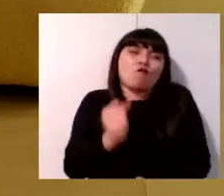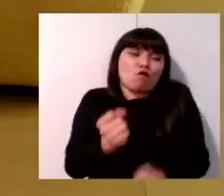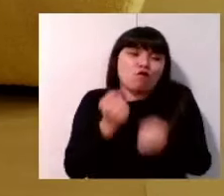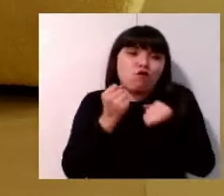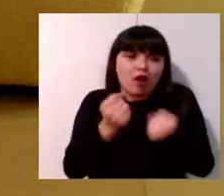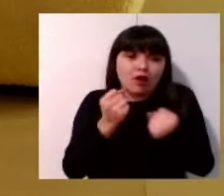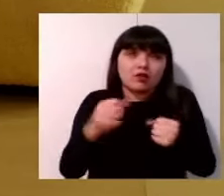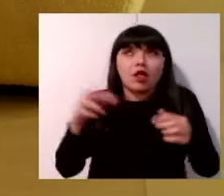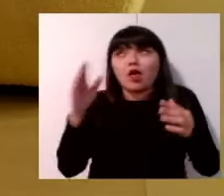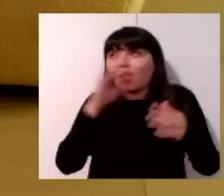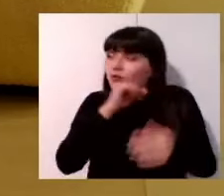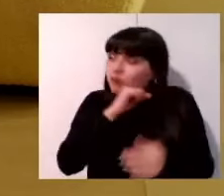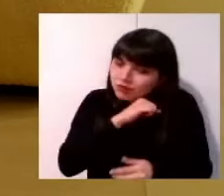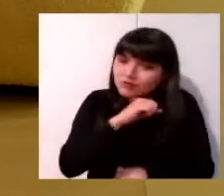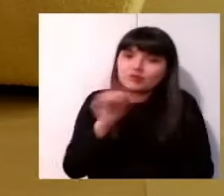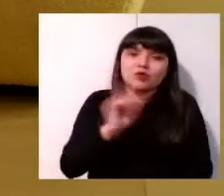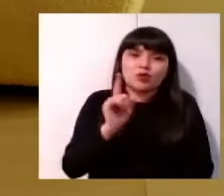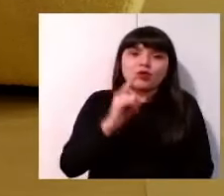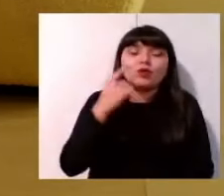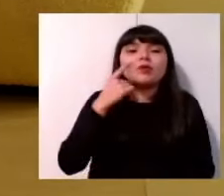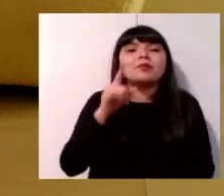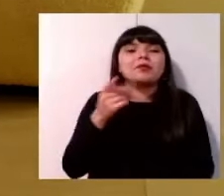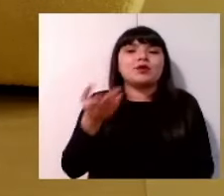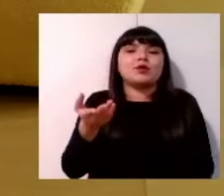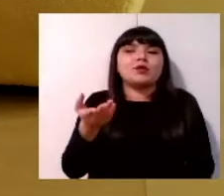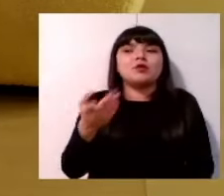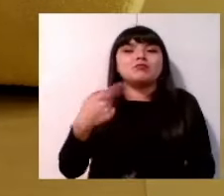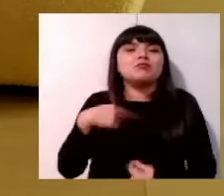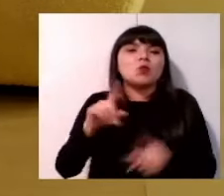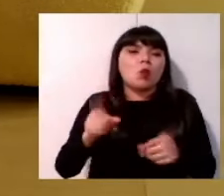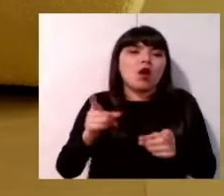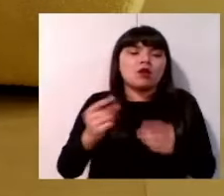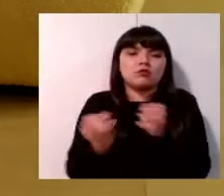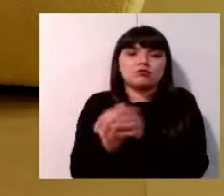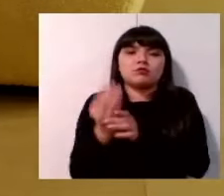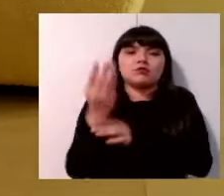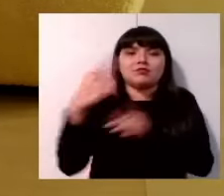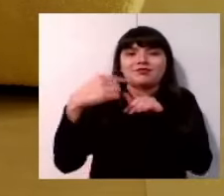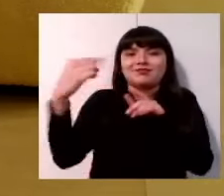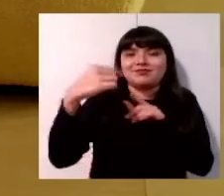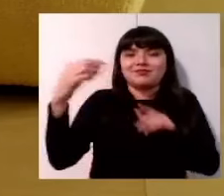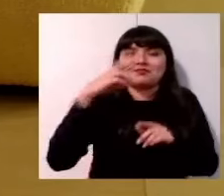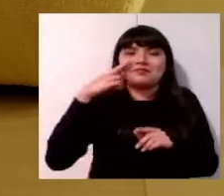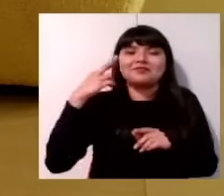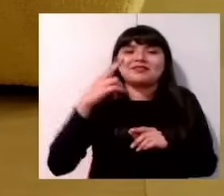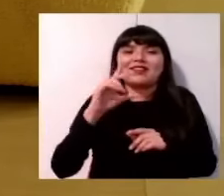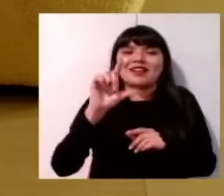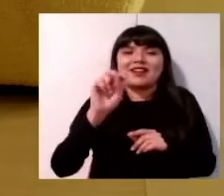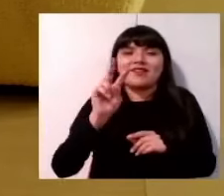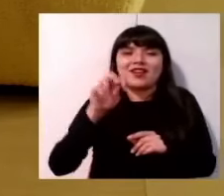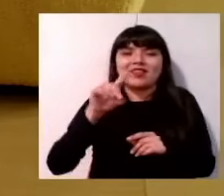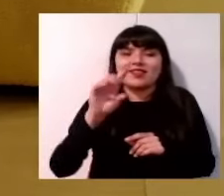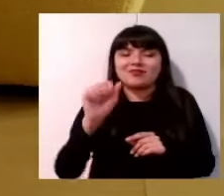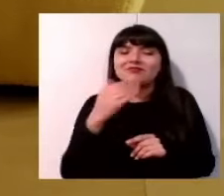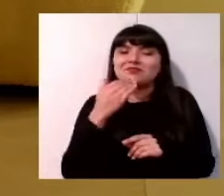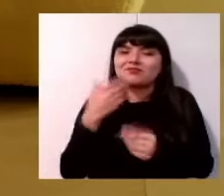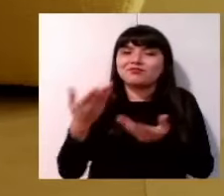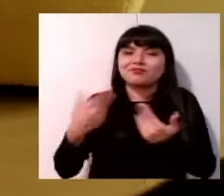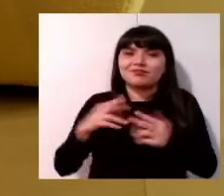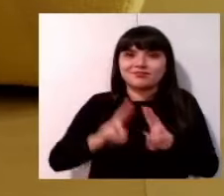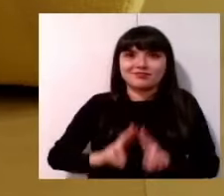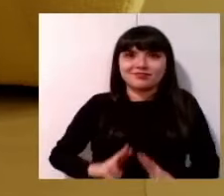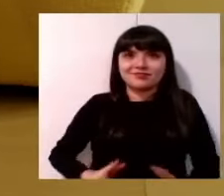la melatonina, otras cosas, pero relaja la lavanda y ayuda a inducir el sueño de todas maneras. Ya, eso sí. Uno ahí no tiene